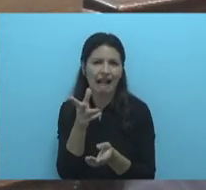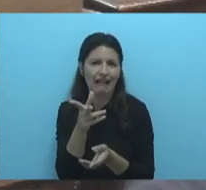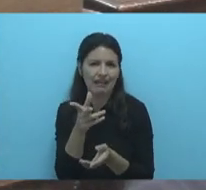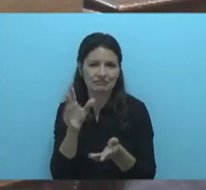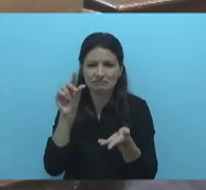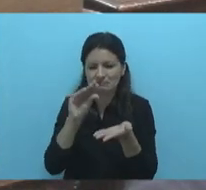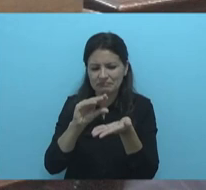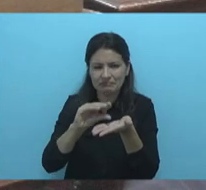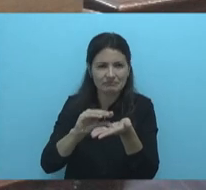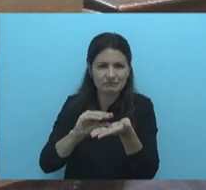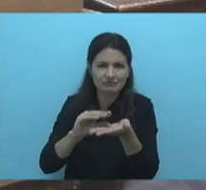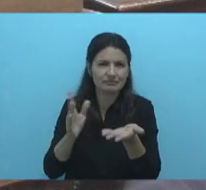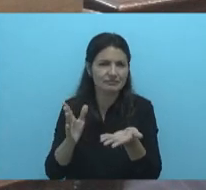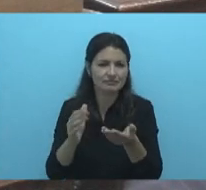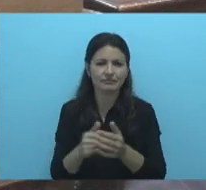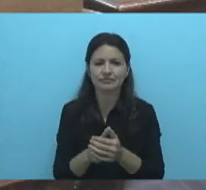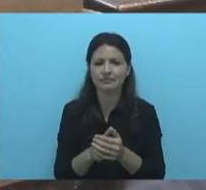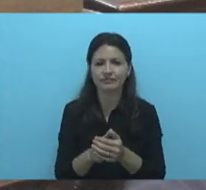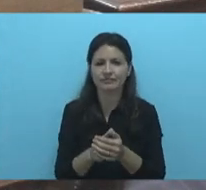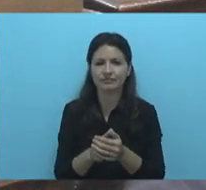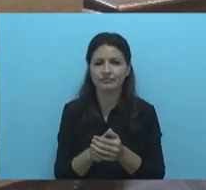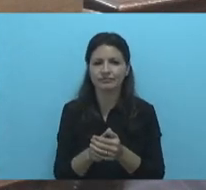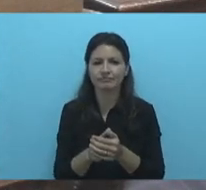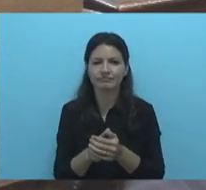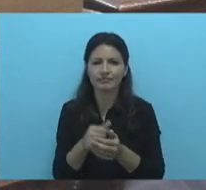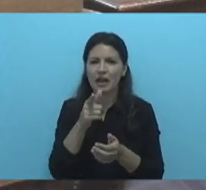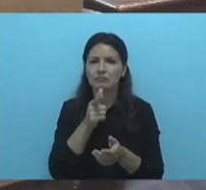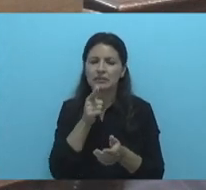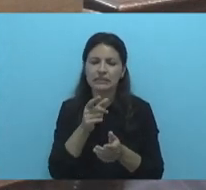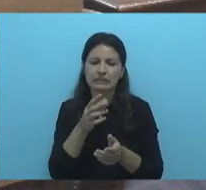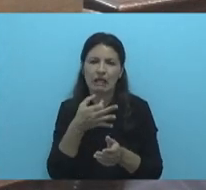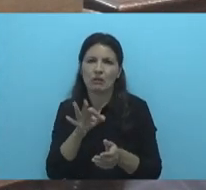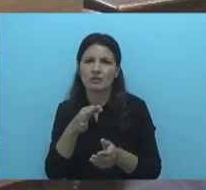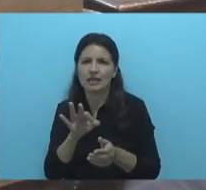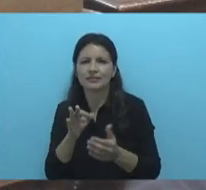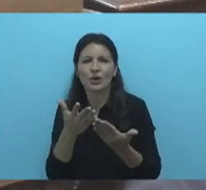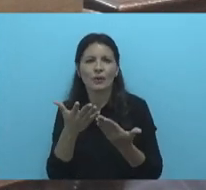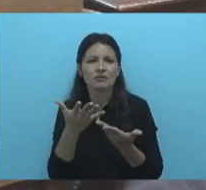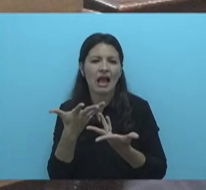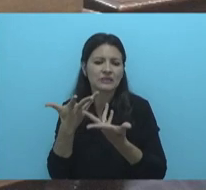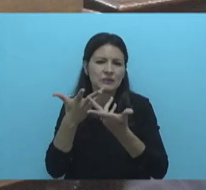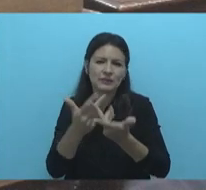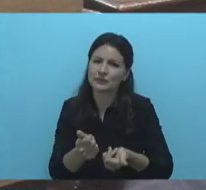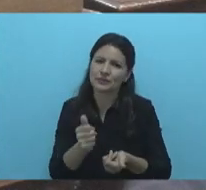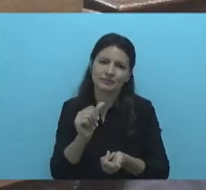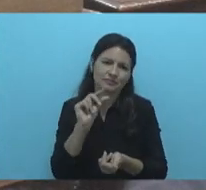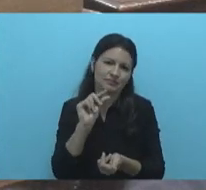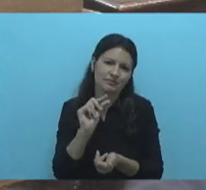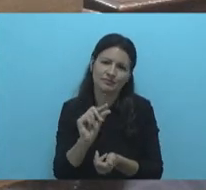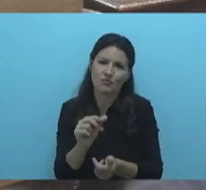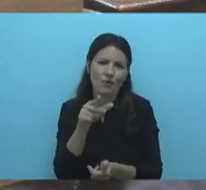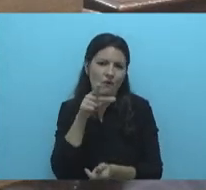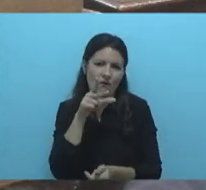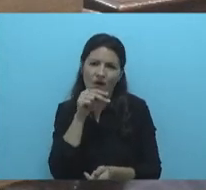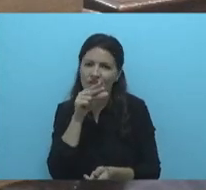cumplimiento, solamente una formalidad, pero que poco sirve o poco alcanza para